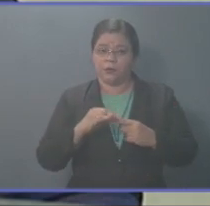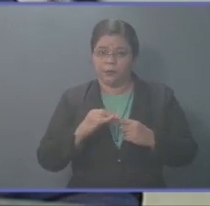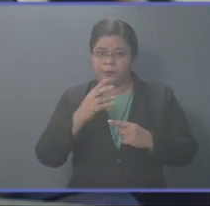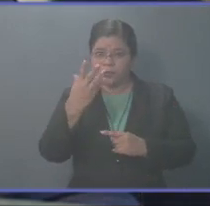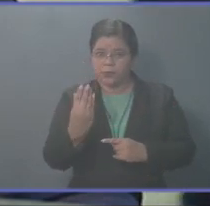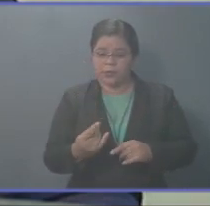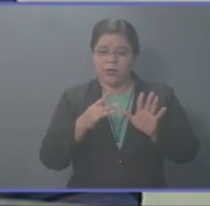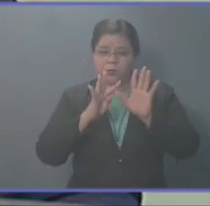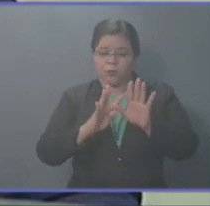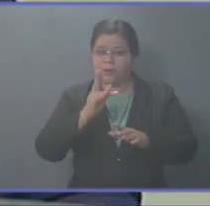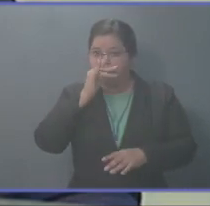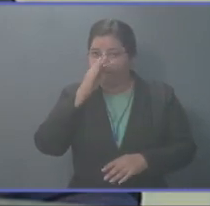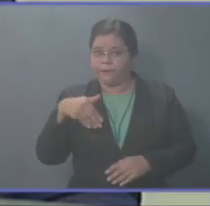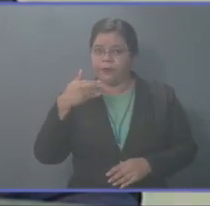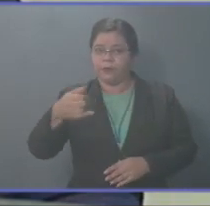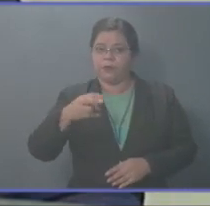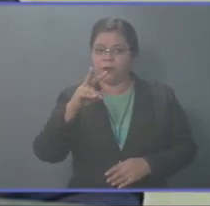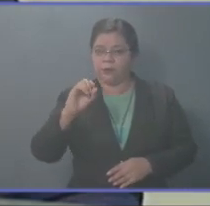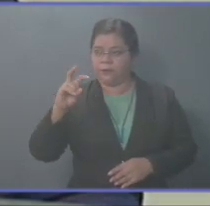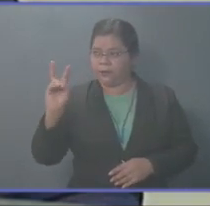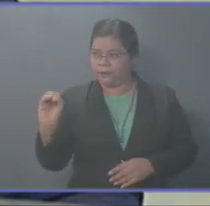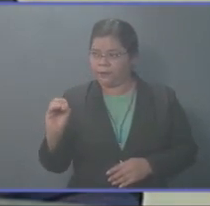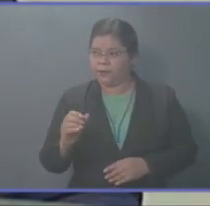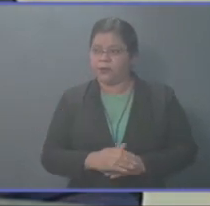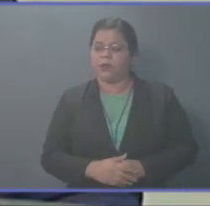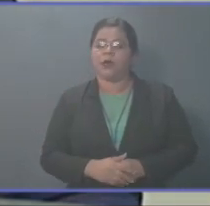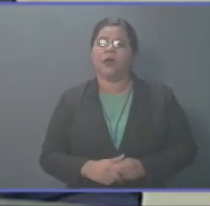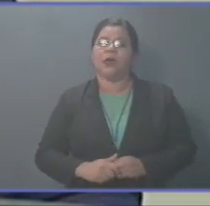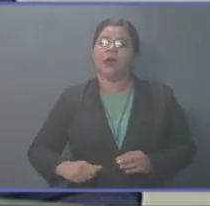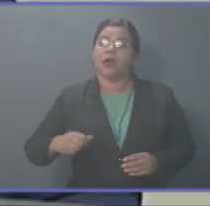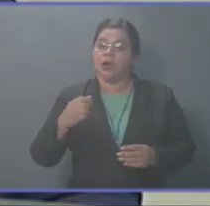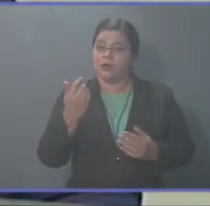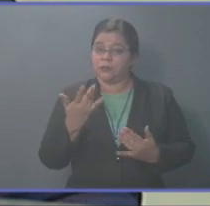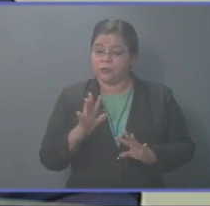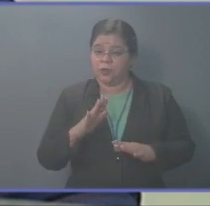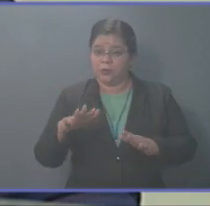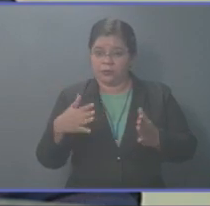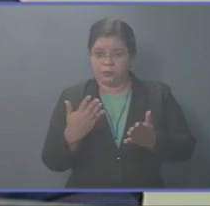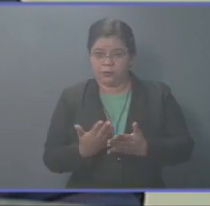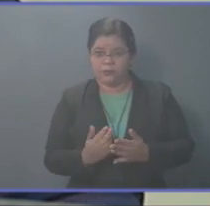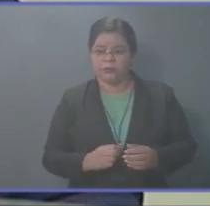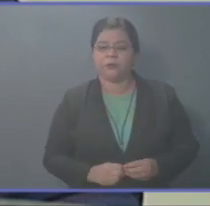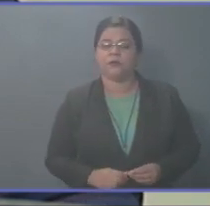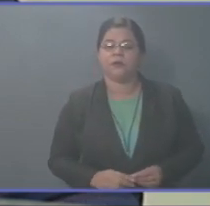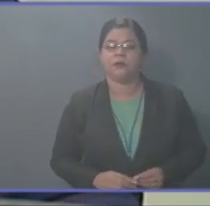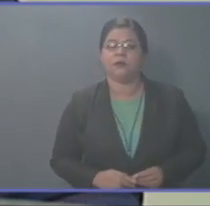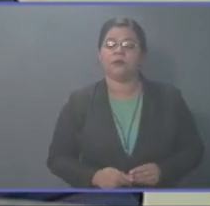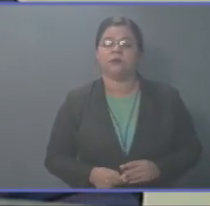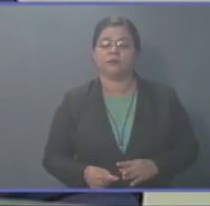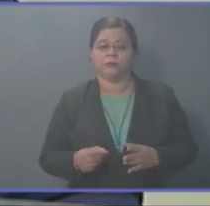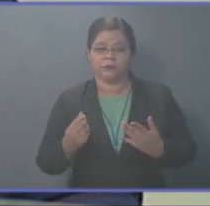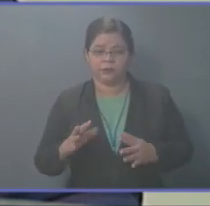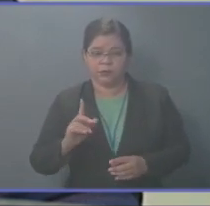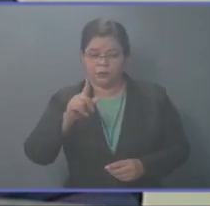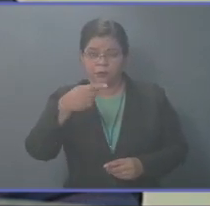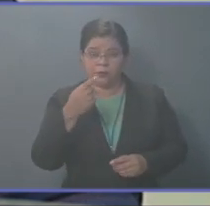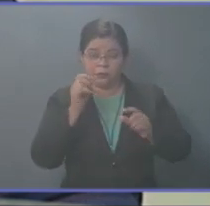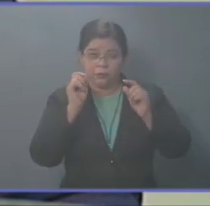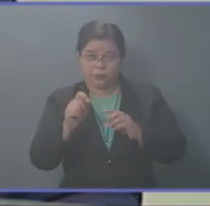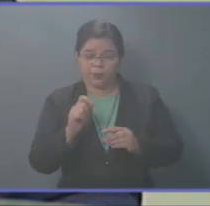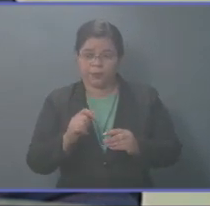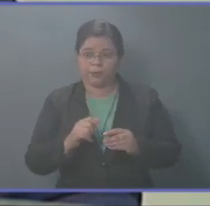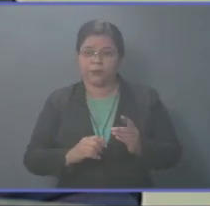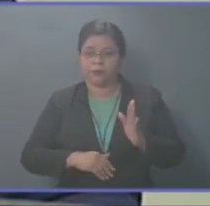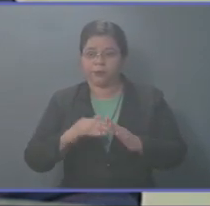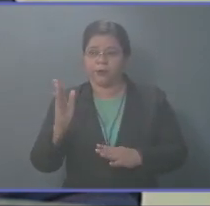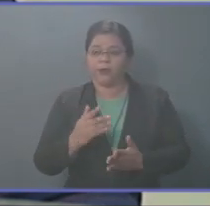el día 9 de febrero de 2020 a las 15 horas en el Salón Azul del Palacio Legislativo, a fin de que someta como único punto de